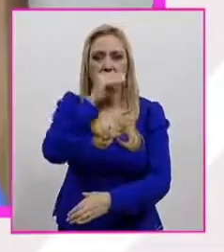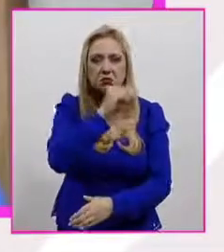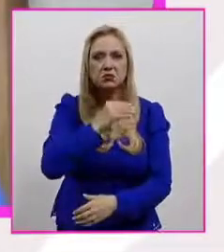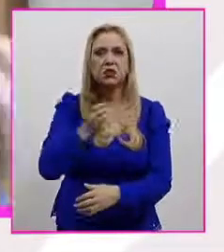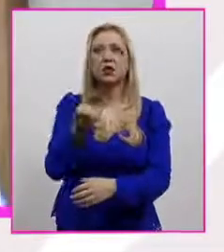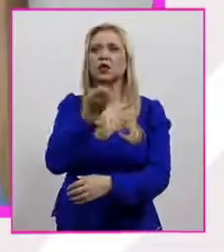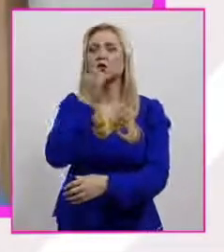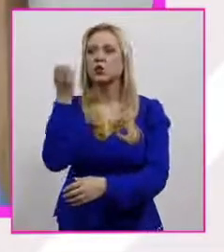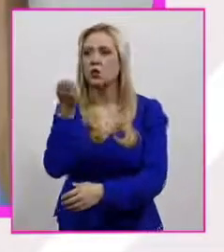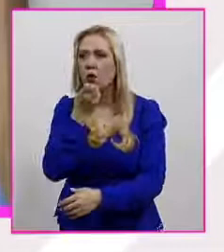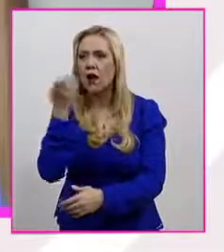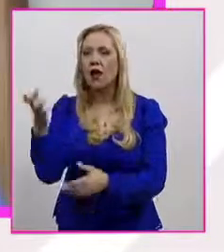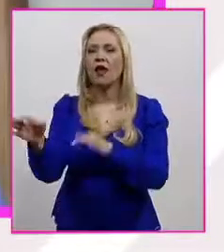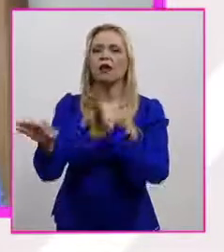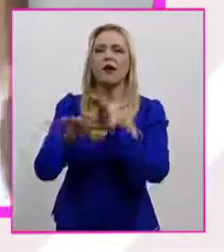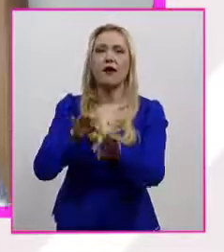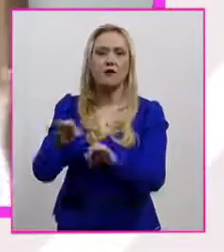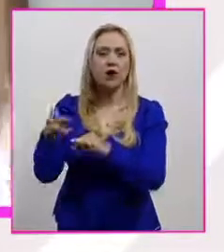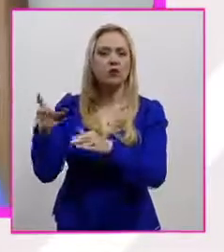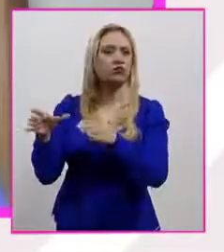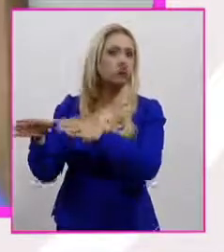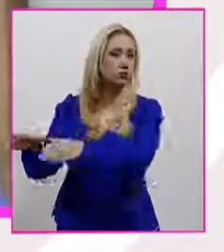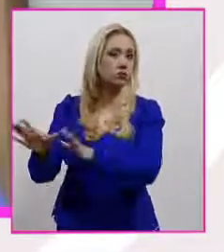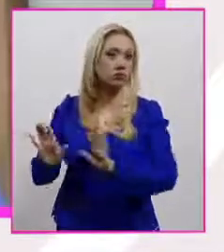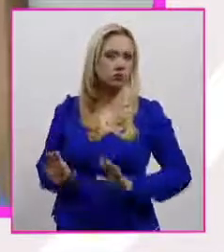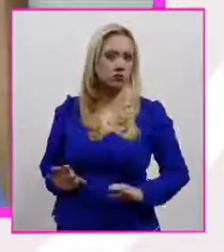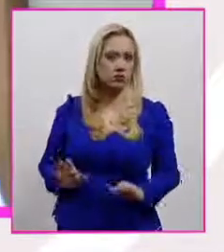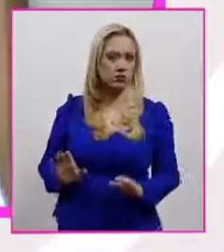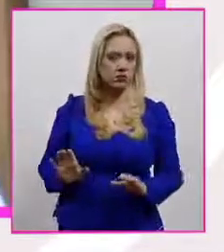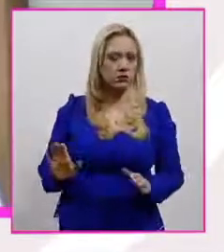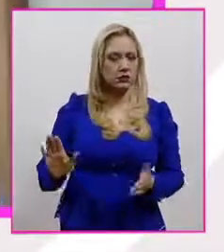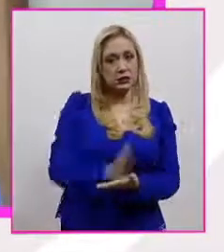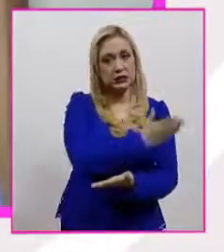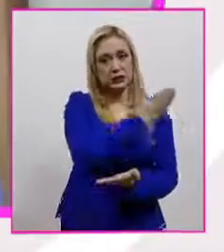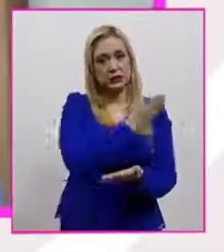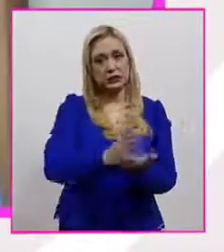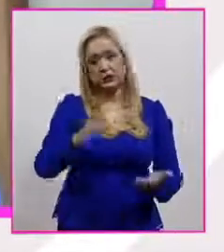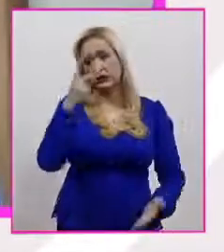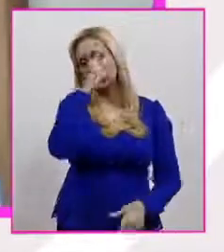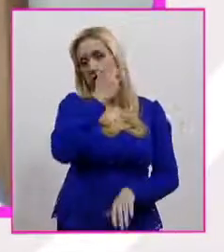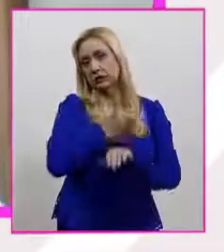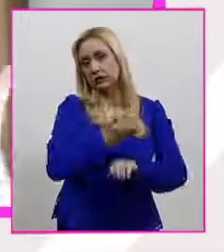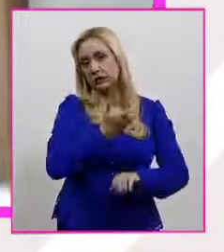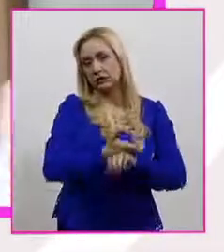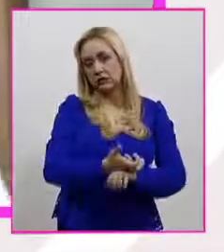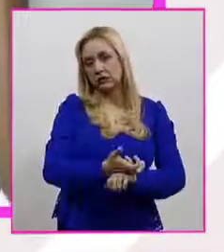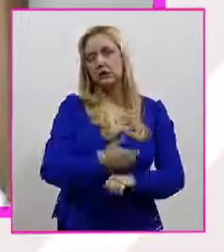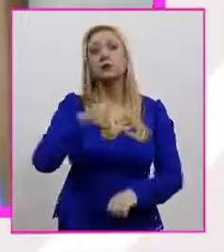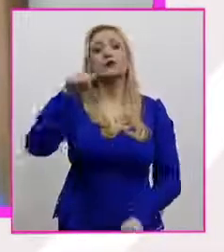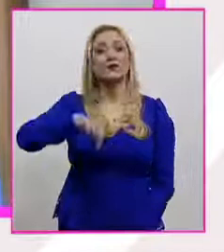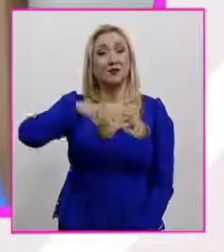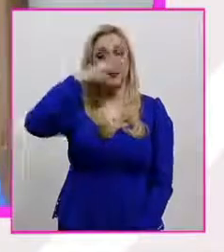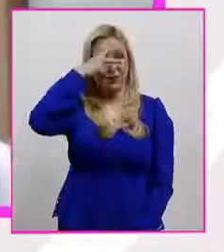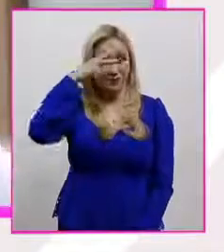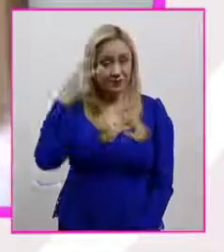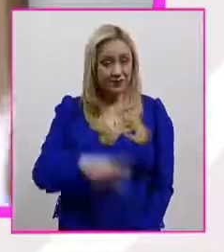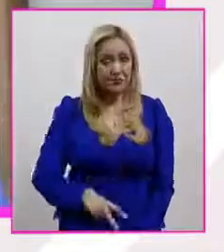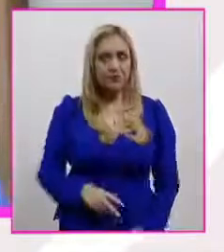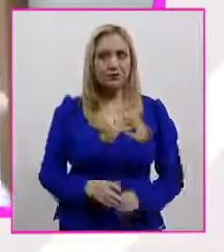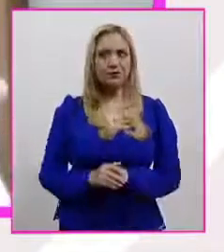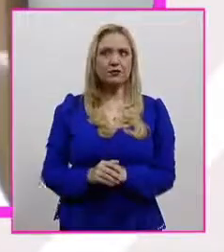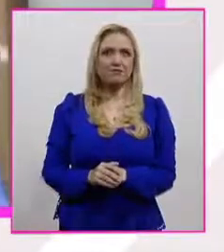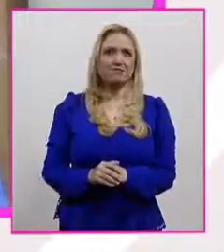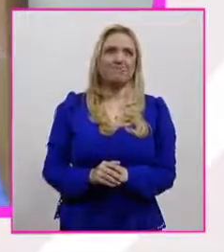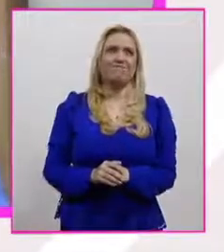de comunidad al que pertenecía. En el caso mexicano, esas instituciones que formalmente segregaban no están presentes, por